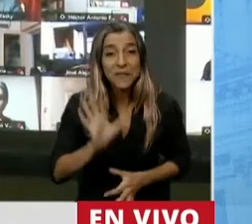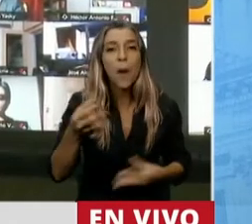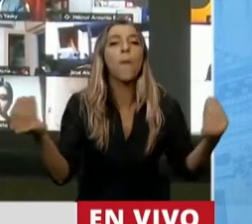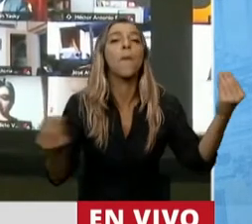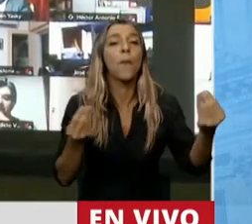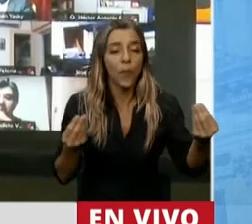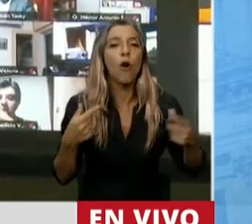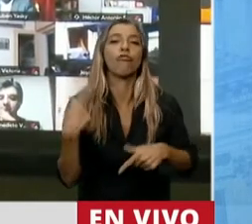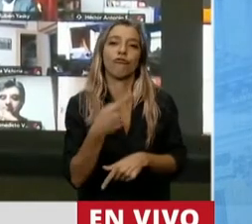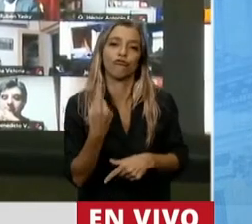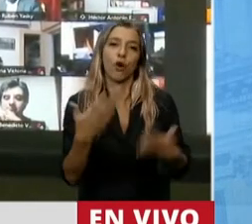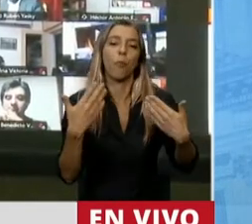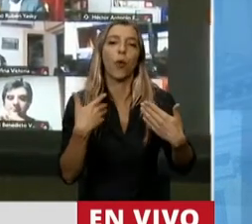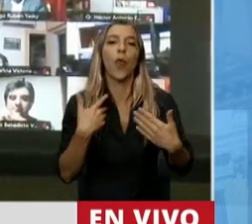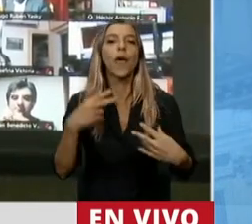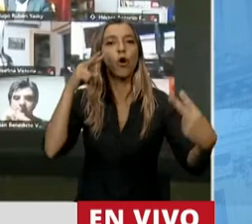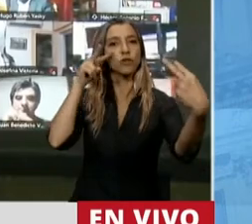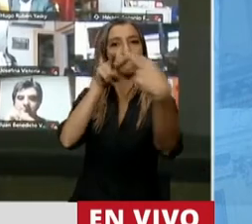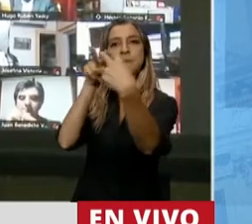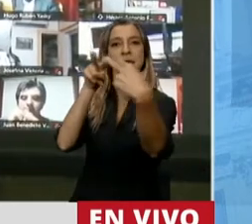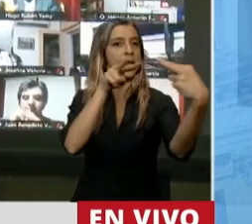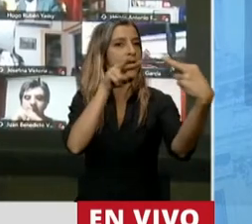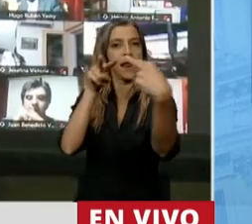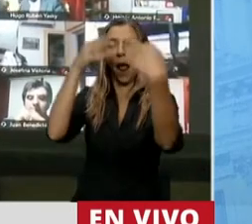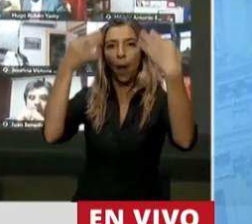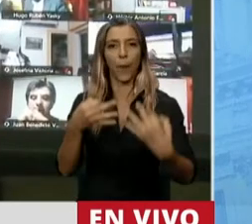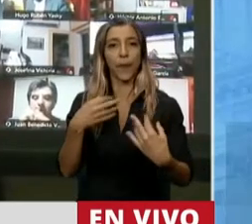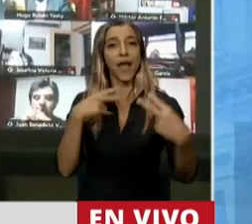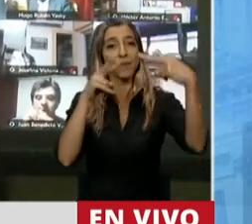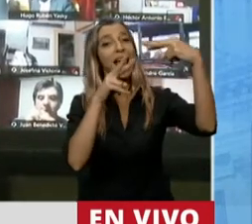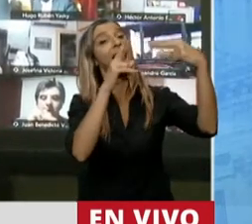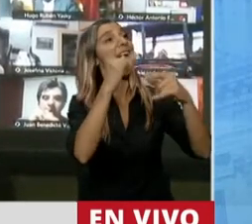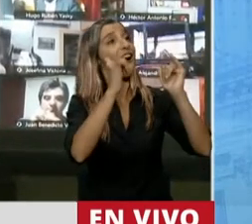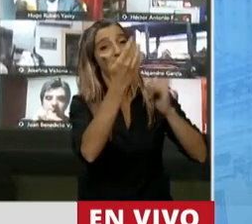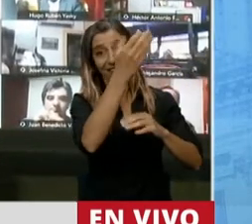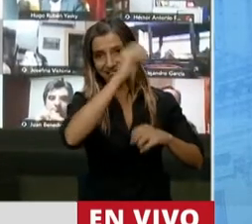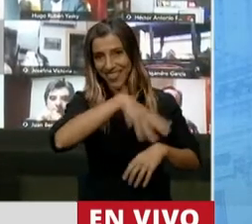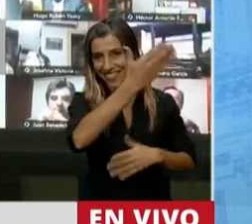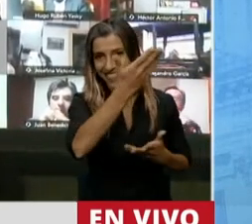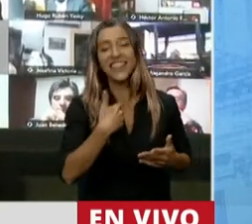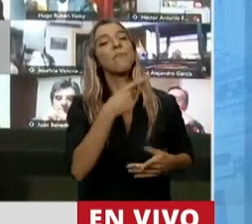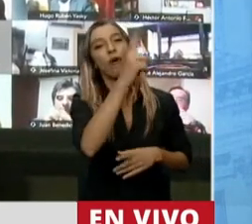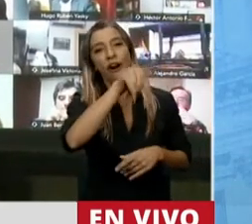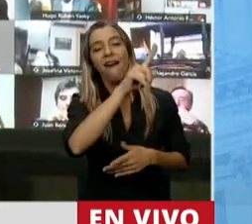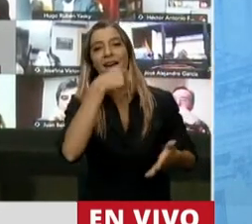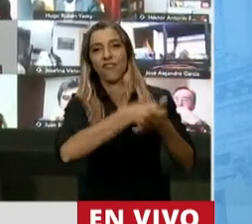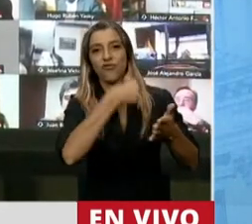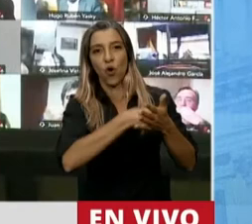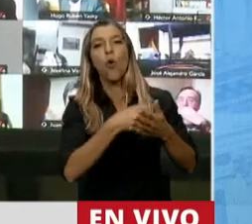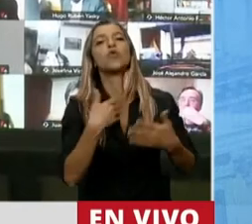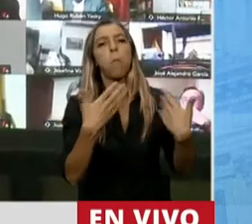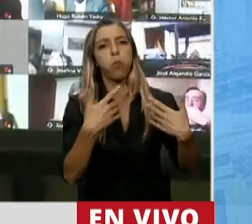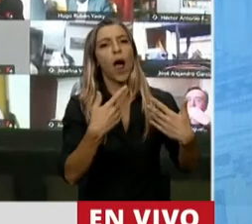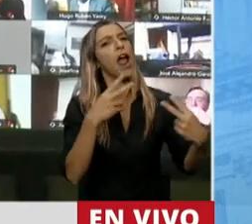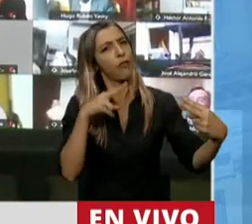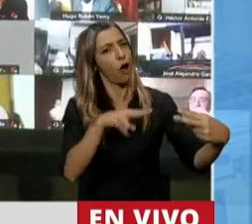de poder mirar a los ojos a todos. Mirar a los ojos a los pibes que ya están acá, a los pibes que son militantes, que empujaron